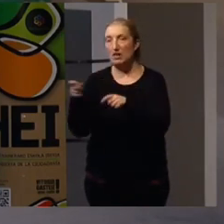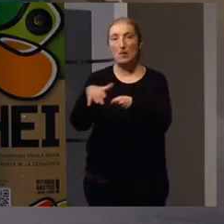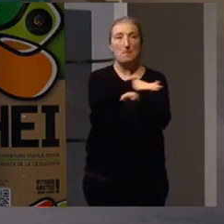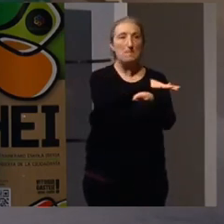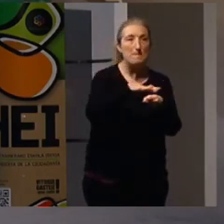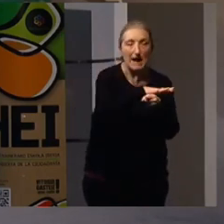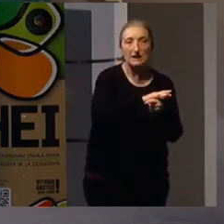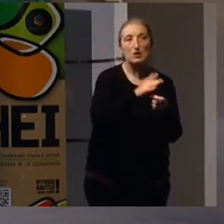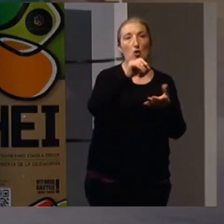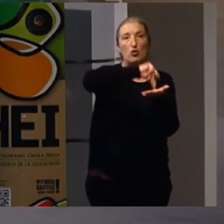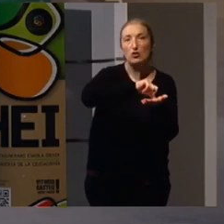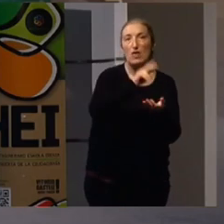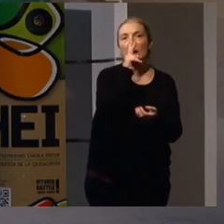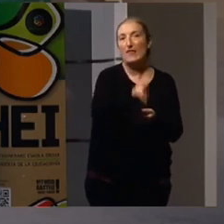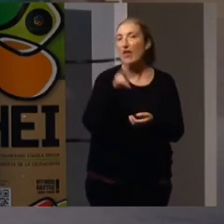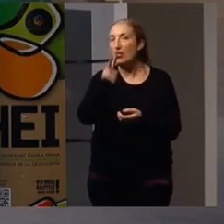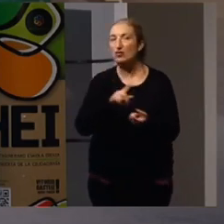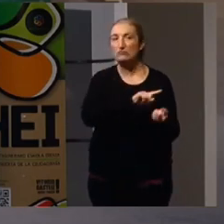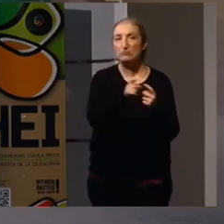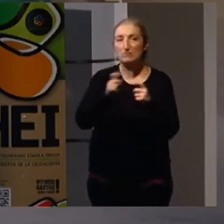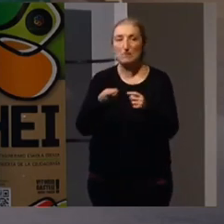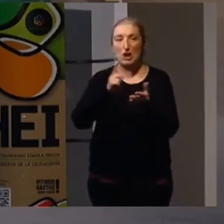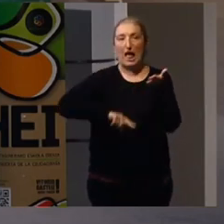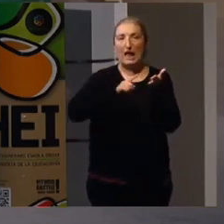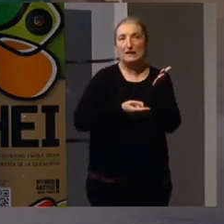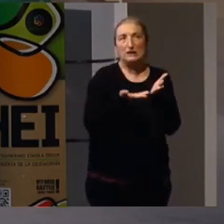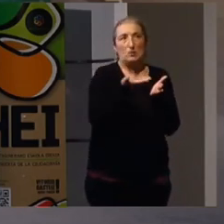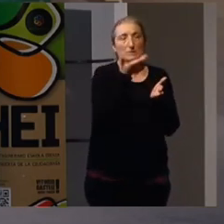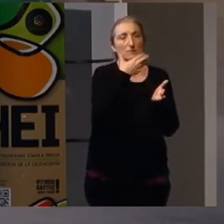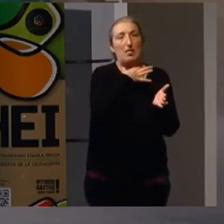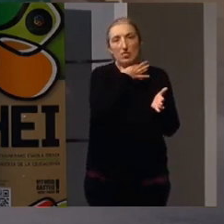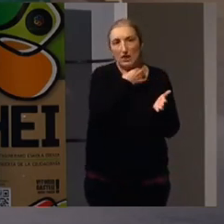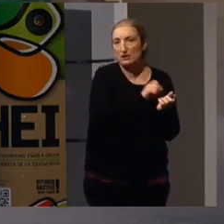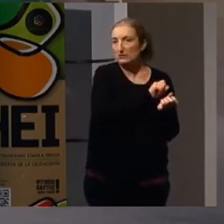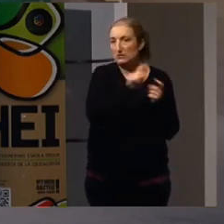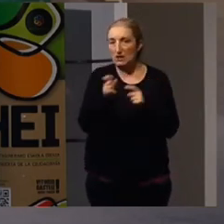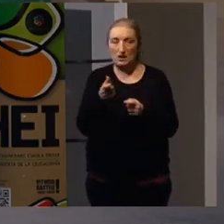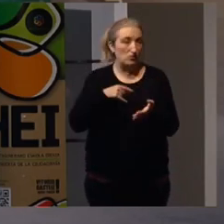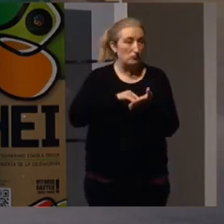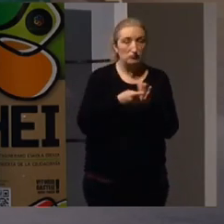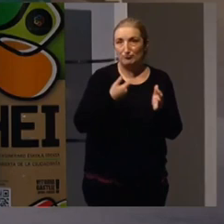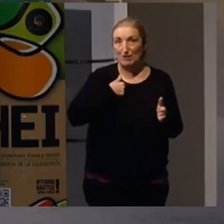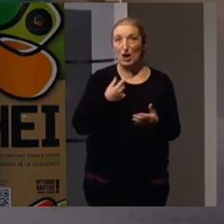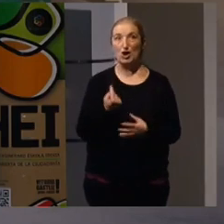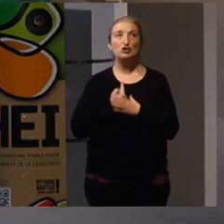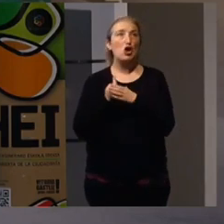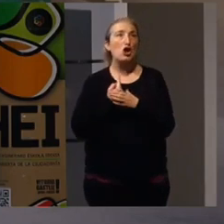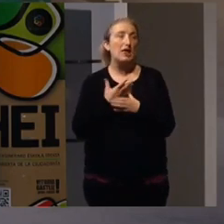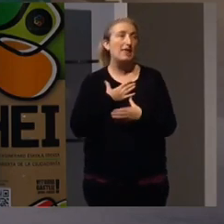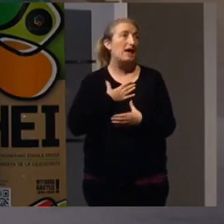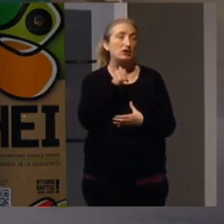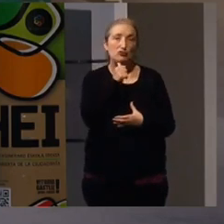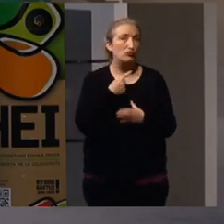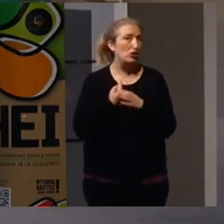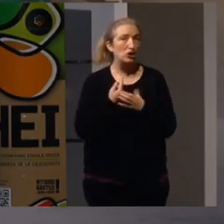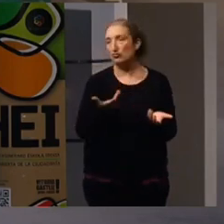de barrio o incluso de ciudad cada 2 años porque te van subiendo el alquiler. No hay ninguna psicoterapia que resuelva la soledad no deseada. Pero